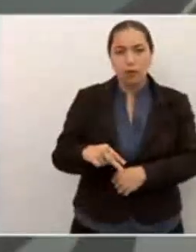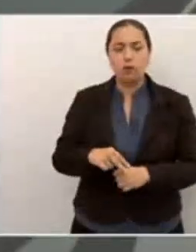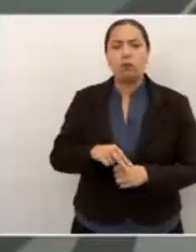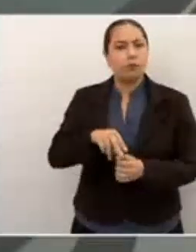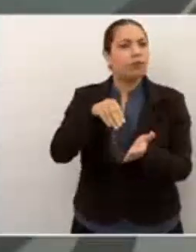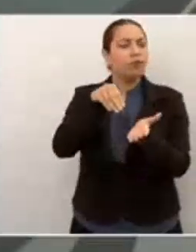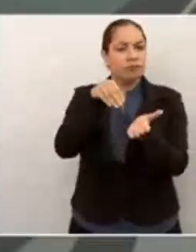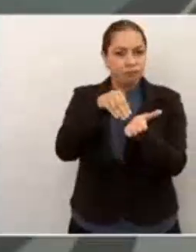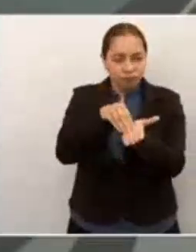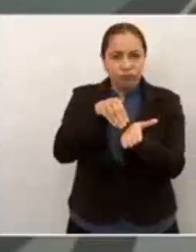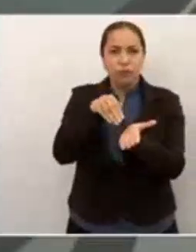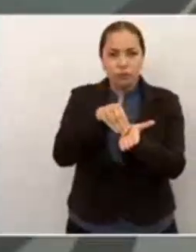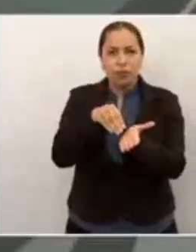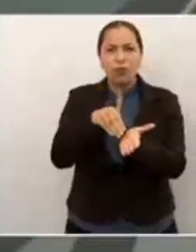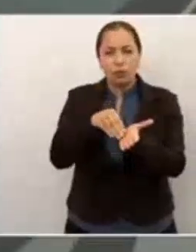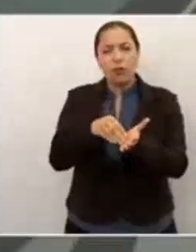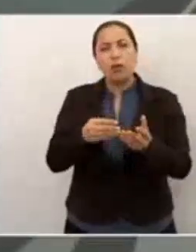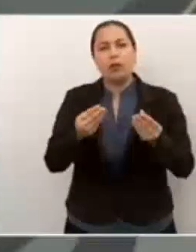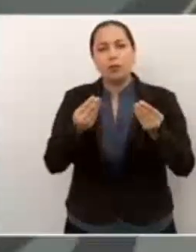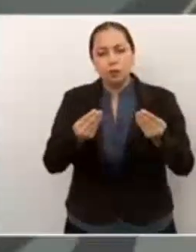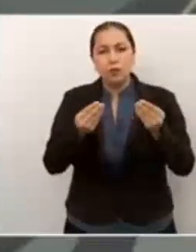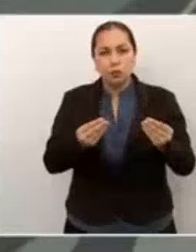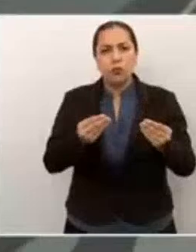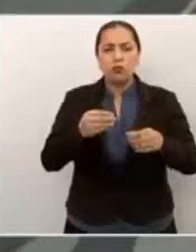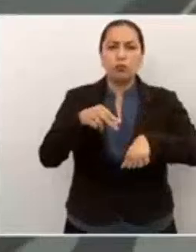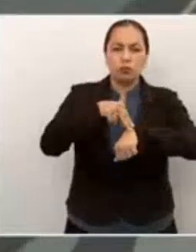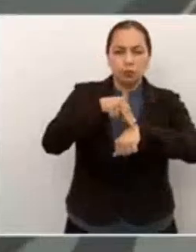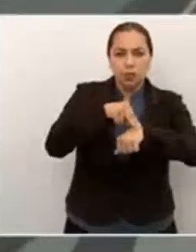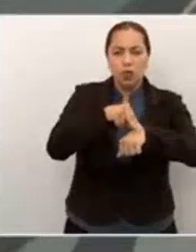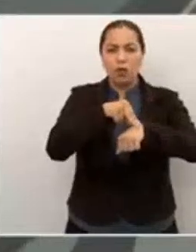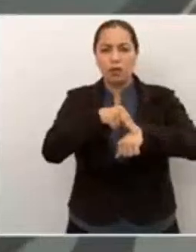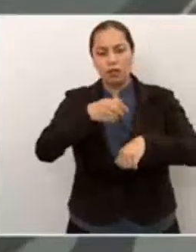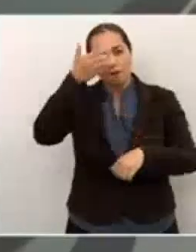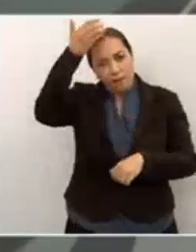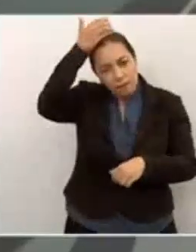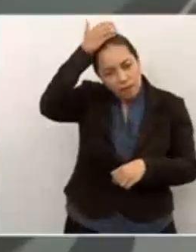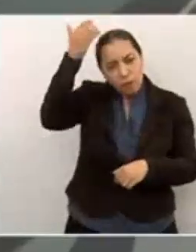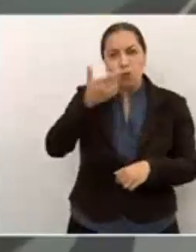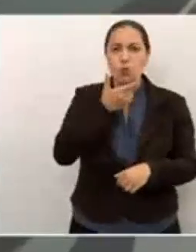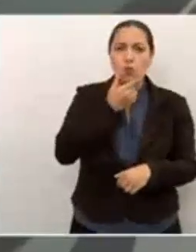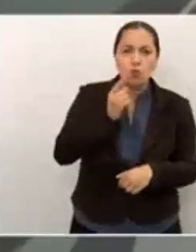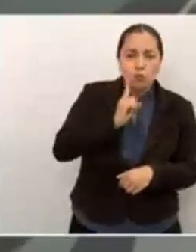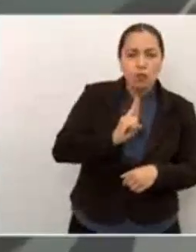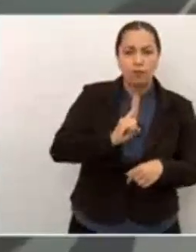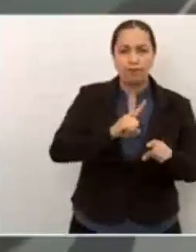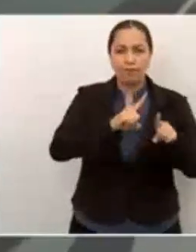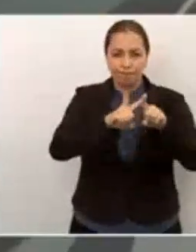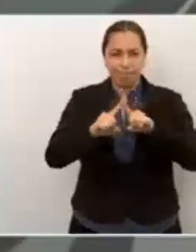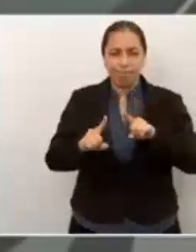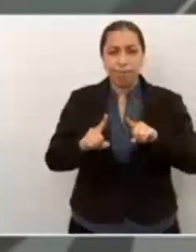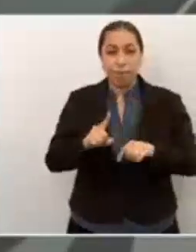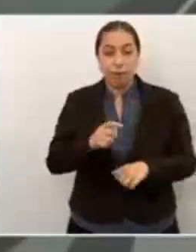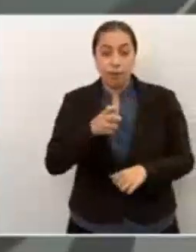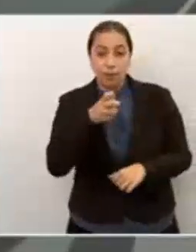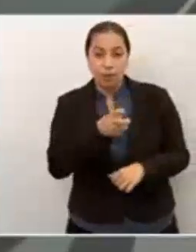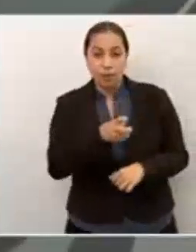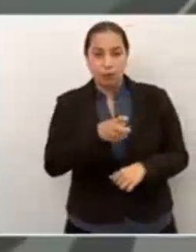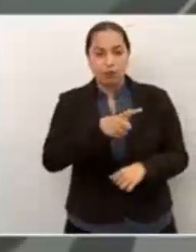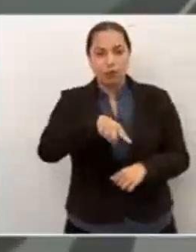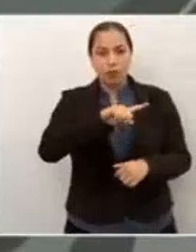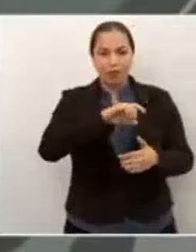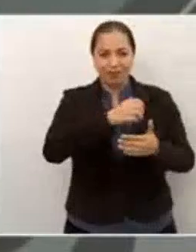todavía muchos médicos, enfermeras, enfermeros que se quedaron con sus